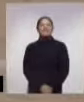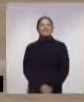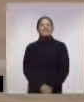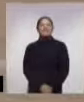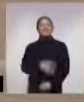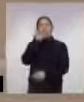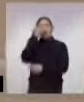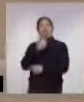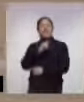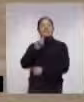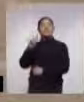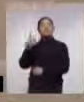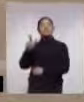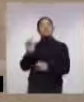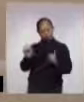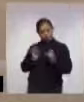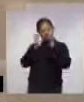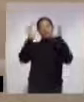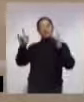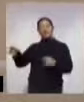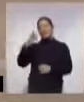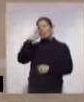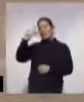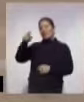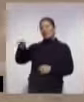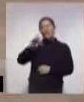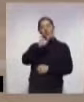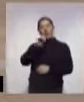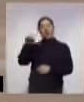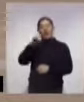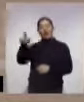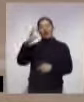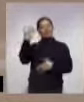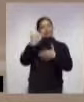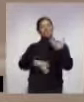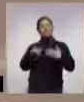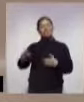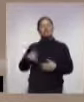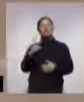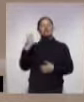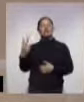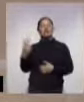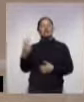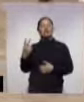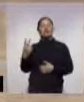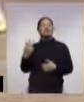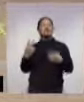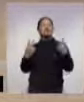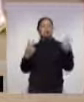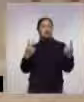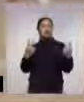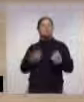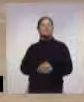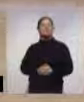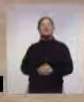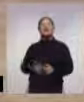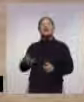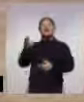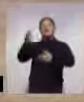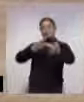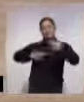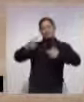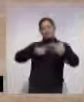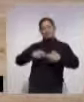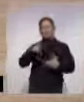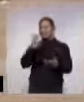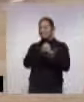Pumas Tlaxcala dio la sorpresa al derrotar a Coyotes Ocotelulco en la categoría Pony por marcador global de 2-1. En el partido de vuelta, la anotación